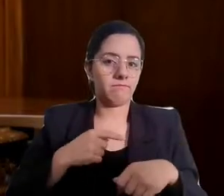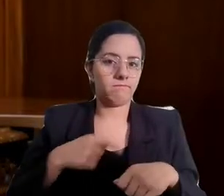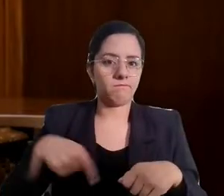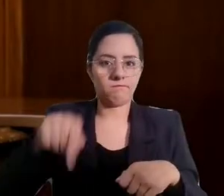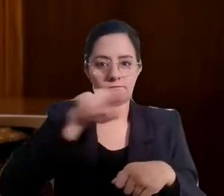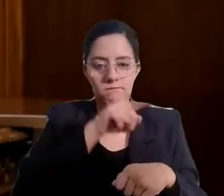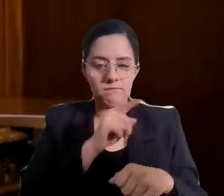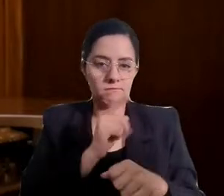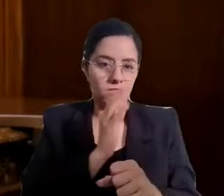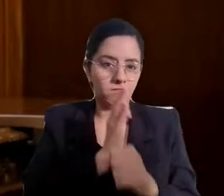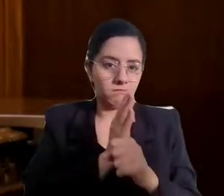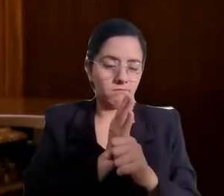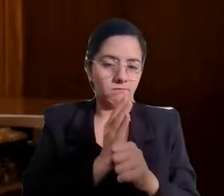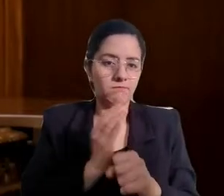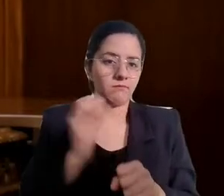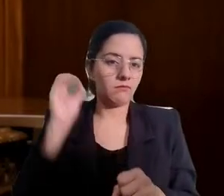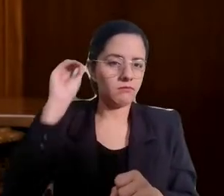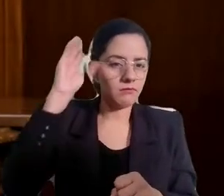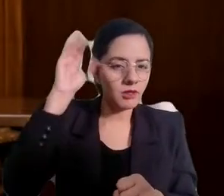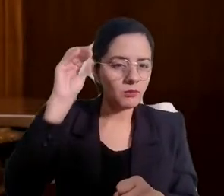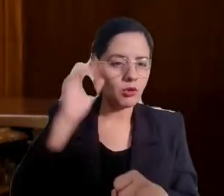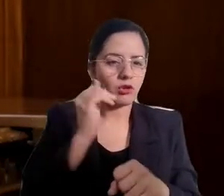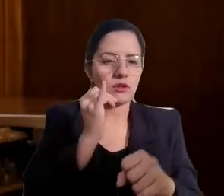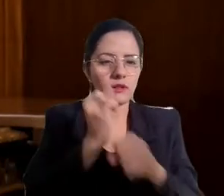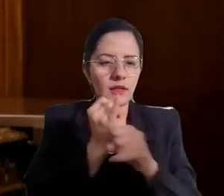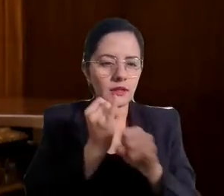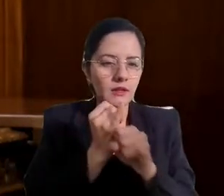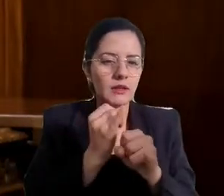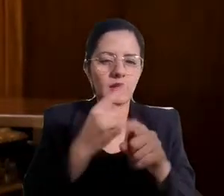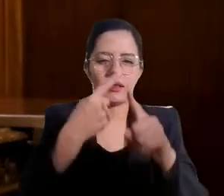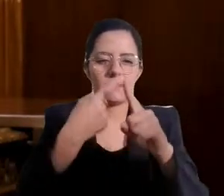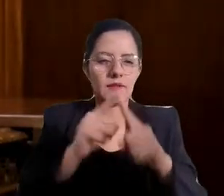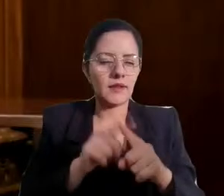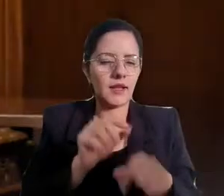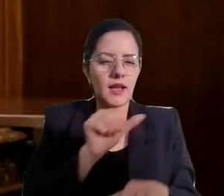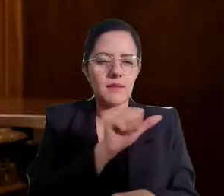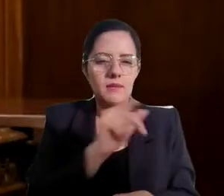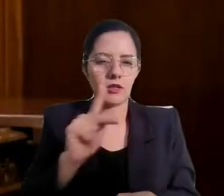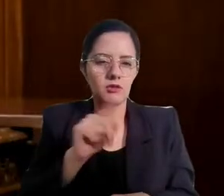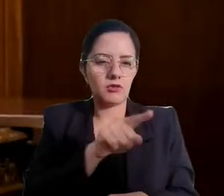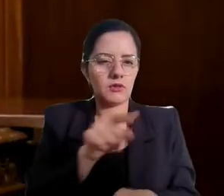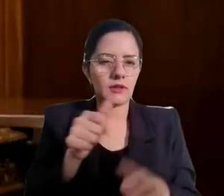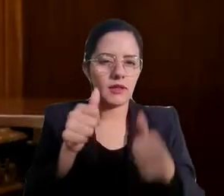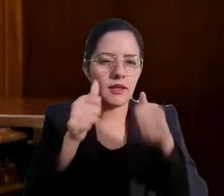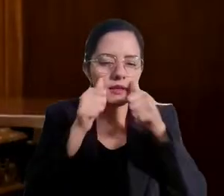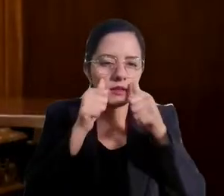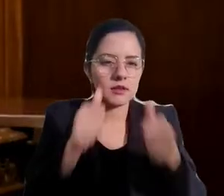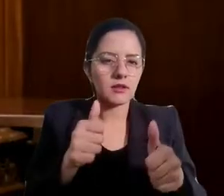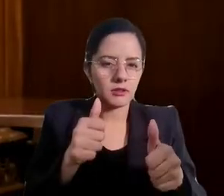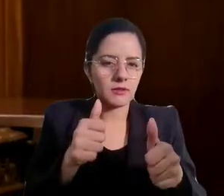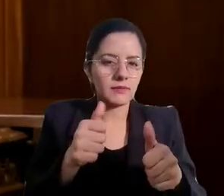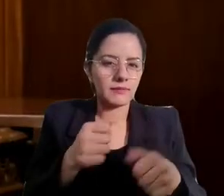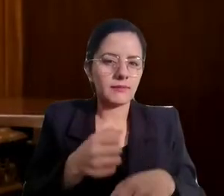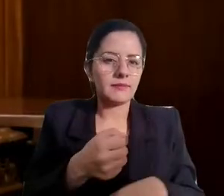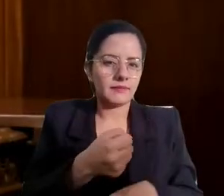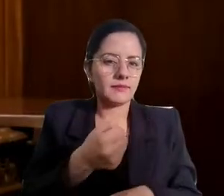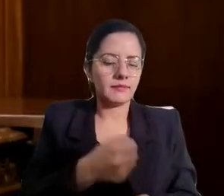siguen esta transmisión desde las distintas redes sociales y plataformas